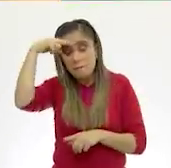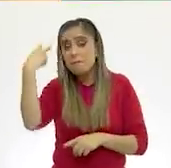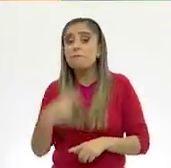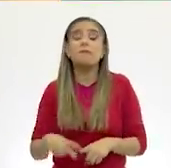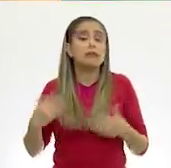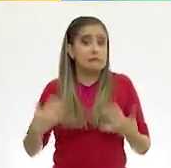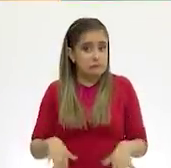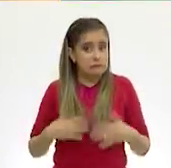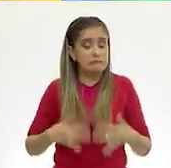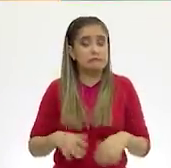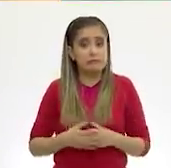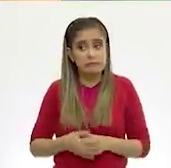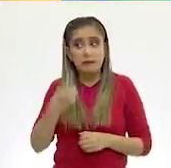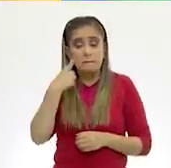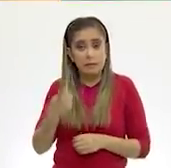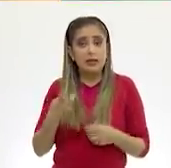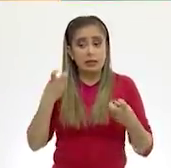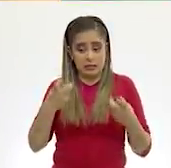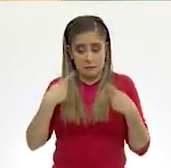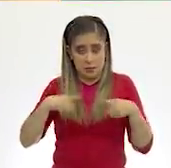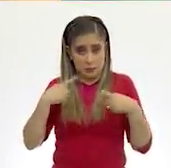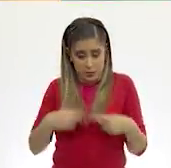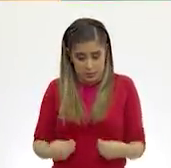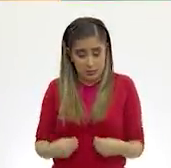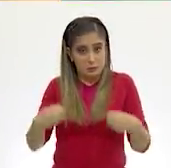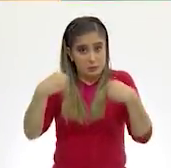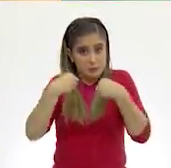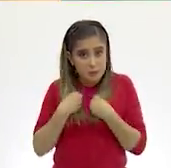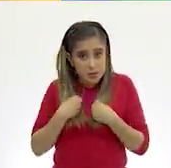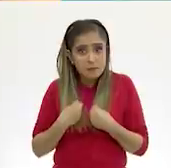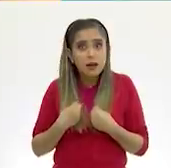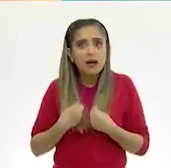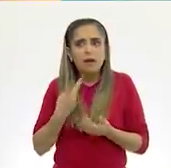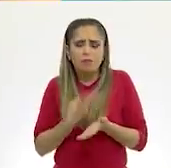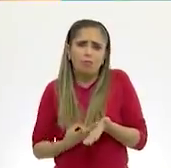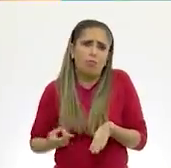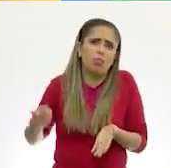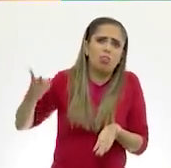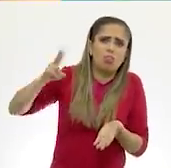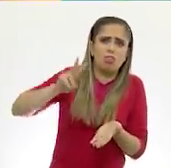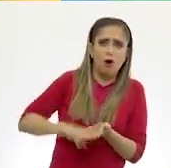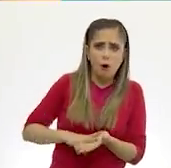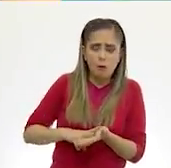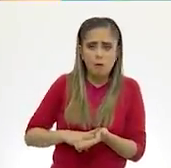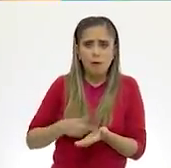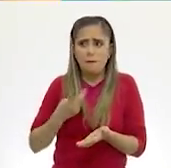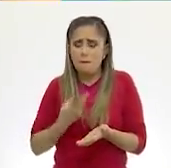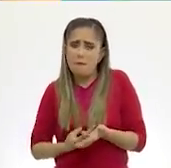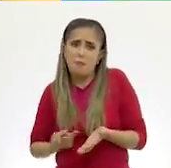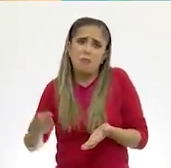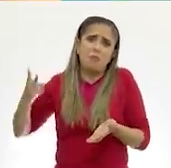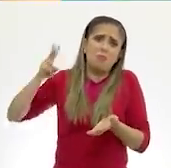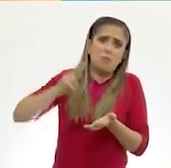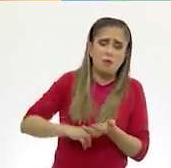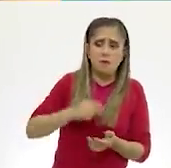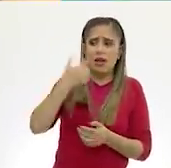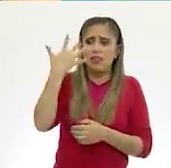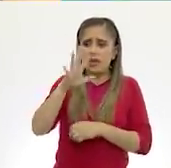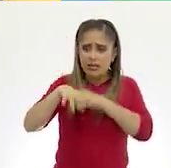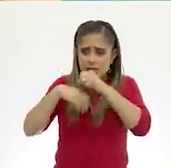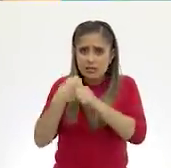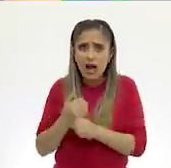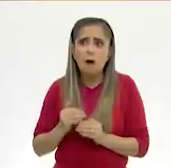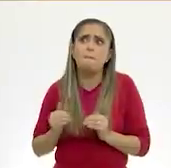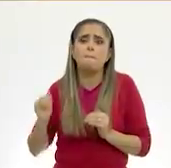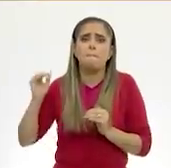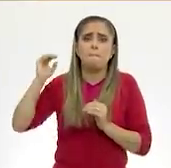Vemos así que la cantidad de habitantes se fue multiplicando por 2 o incrementando al doble cada 10